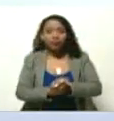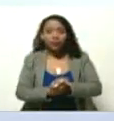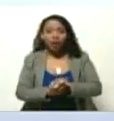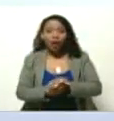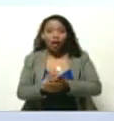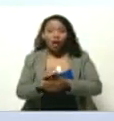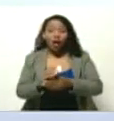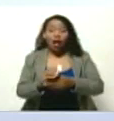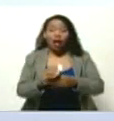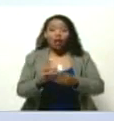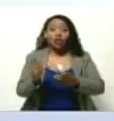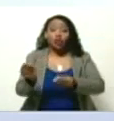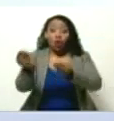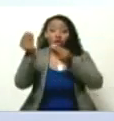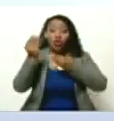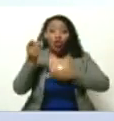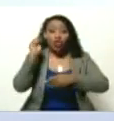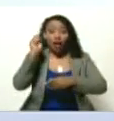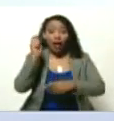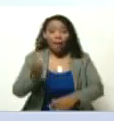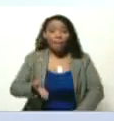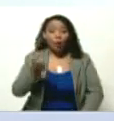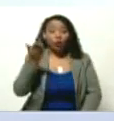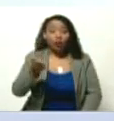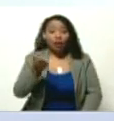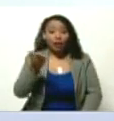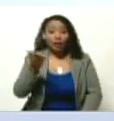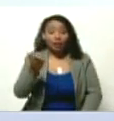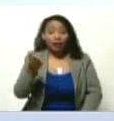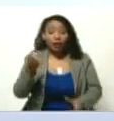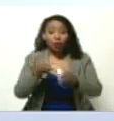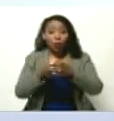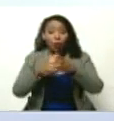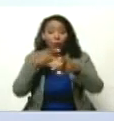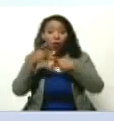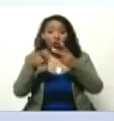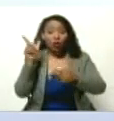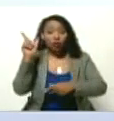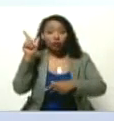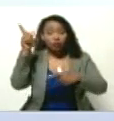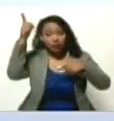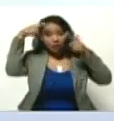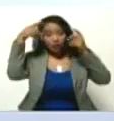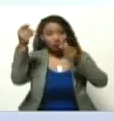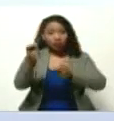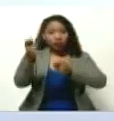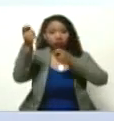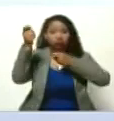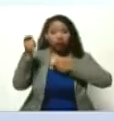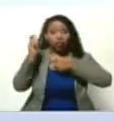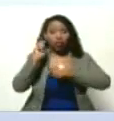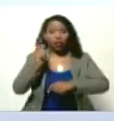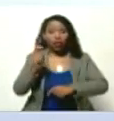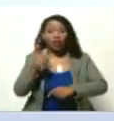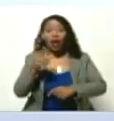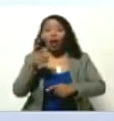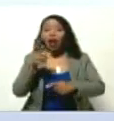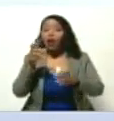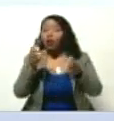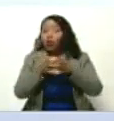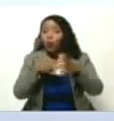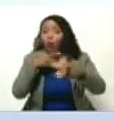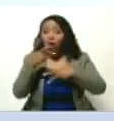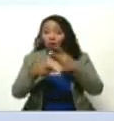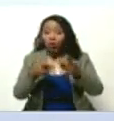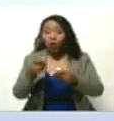dejó con una tarea fundamental, pues. Comandante Chávez, que en su discurso dice que el partido es la más